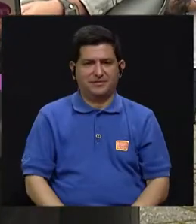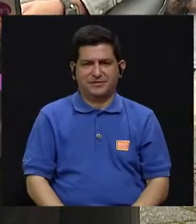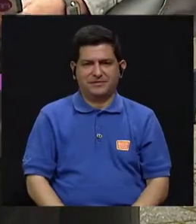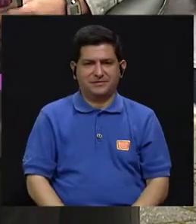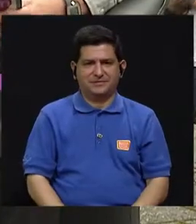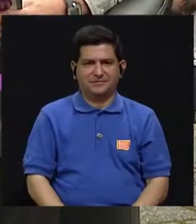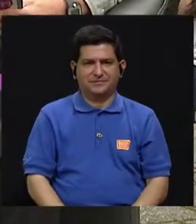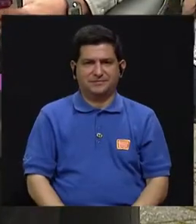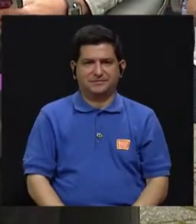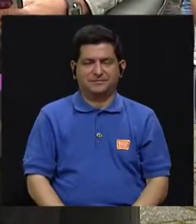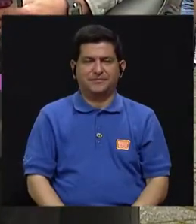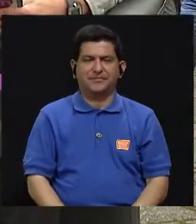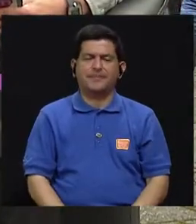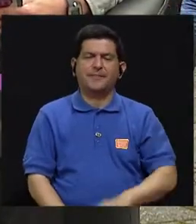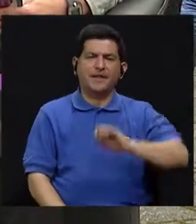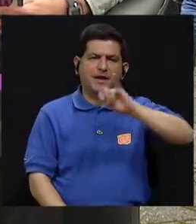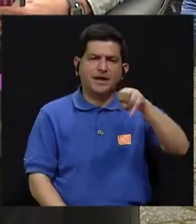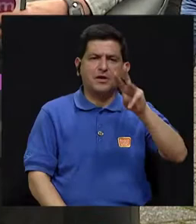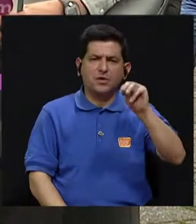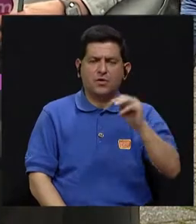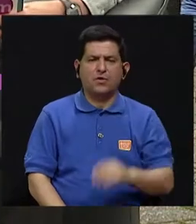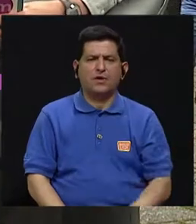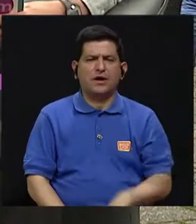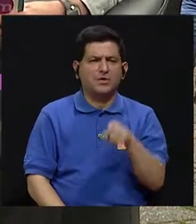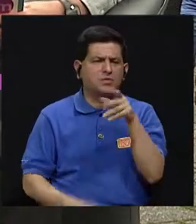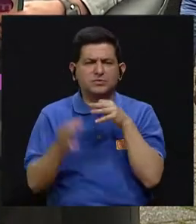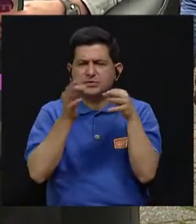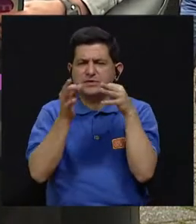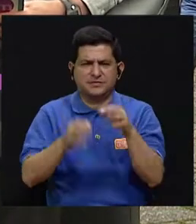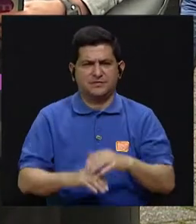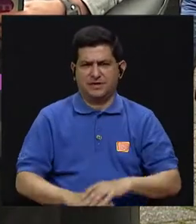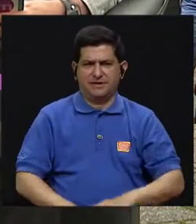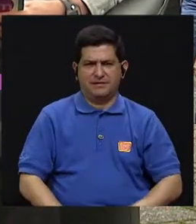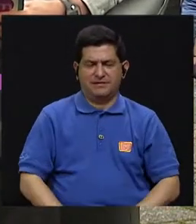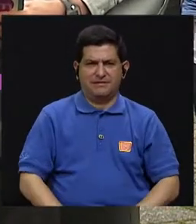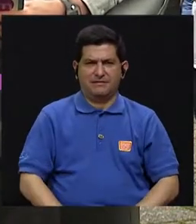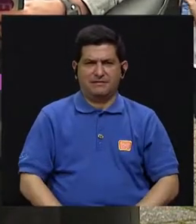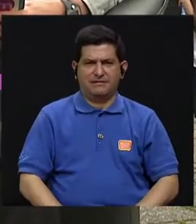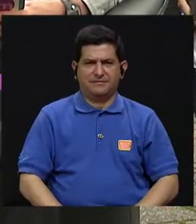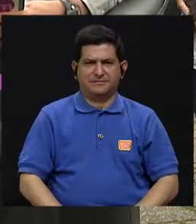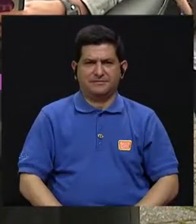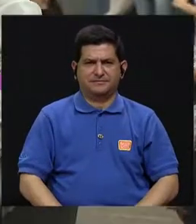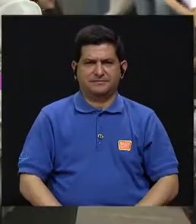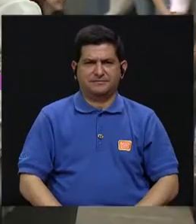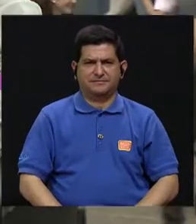algún fenómeno. Claro que sí. Don Johan, y yo quisiera que nos contara qué es lo que